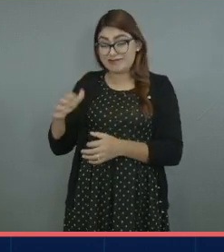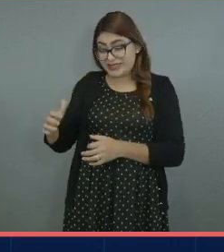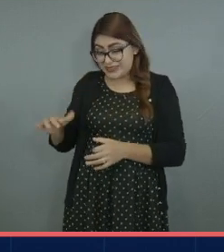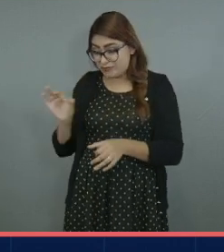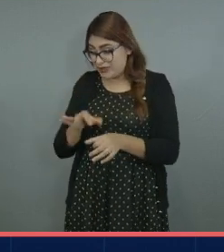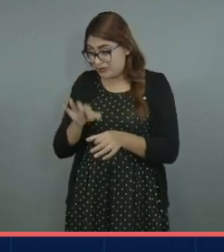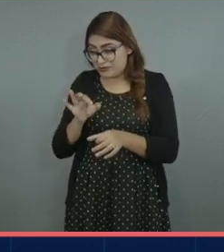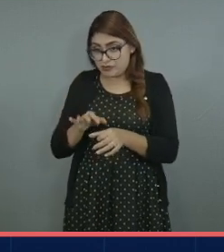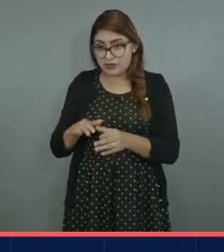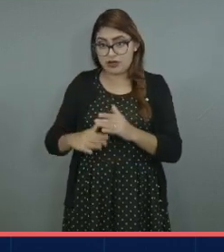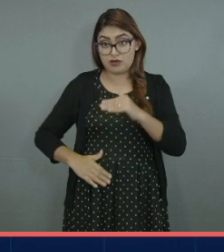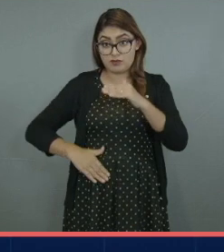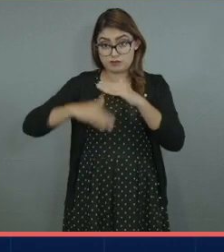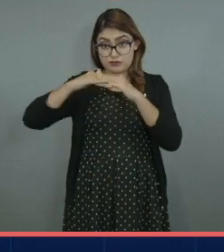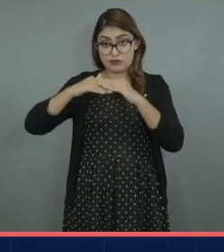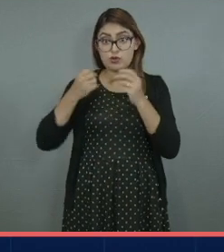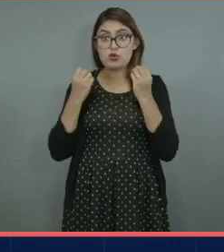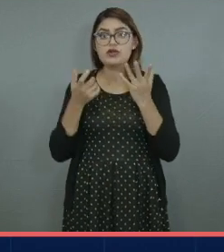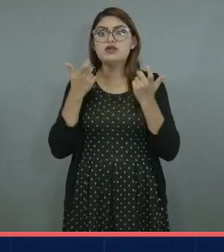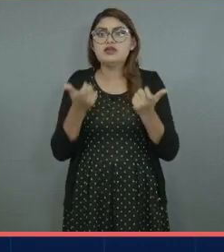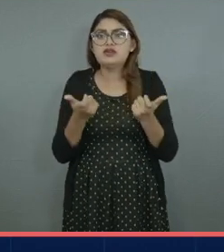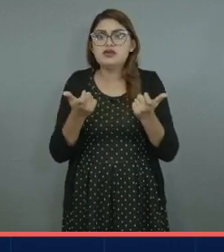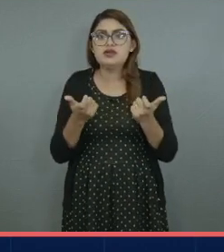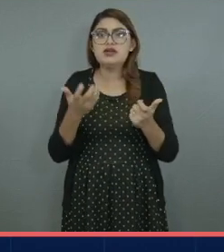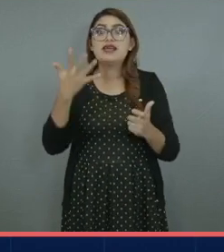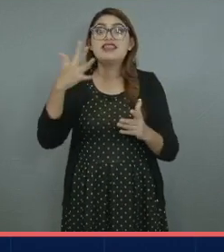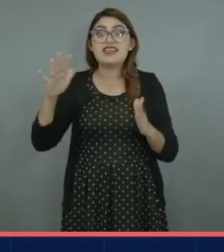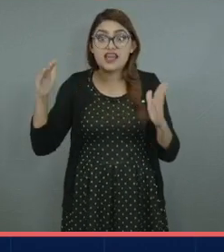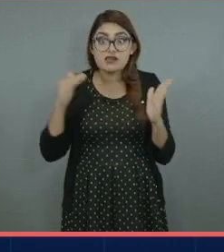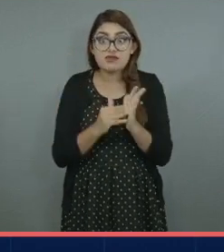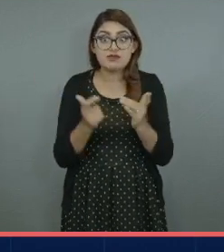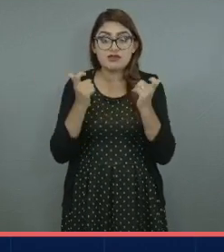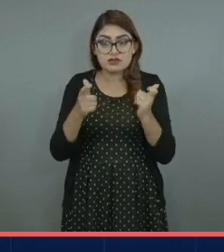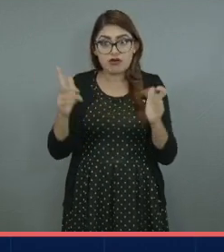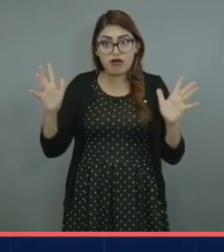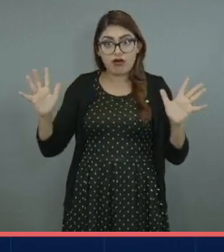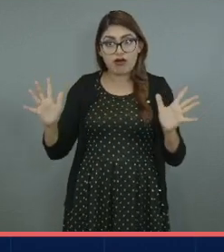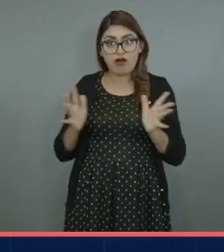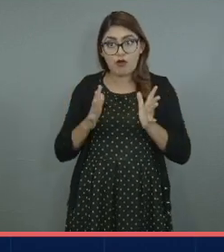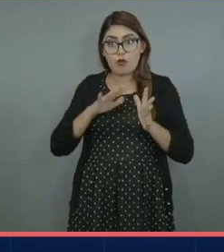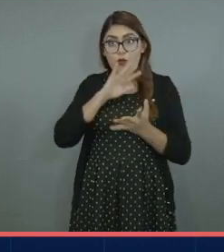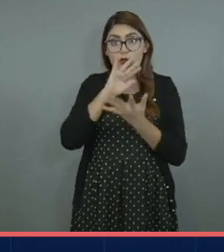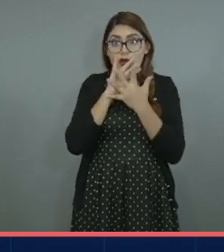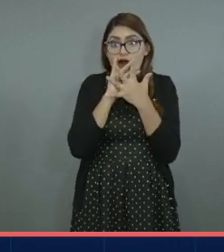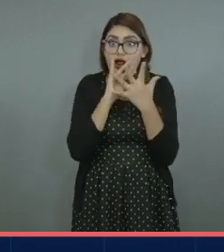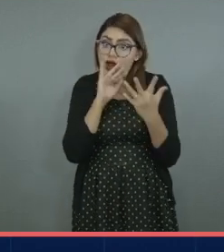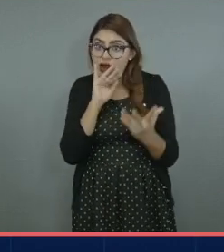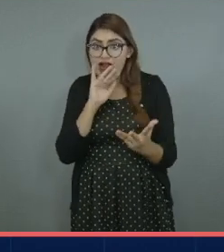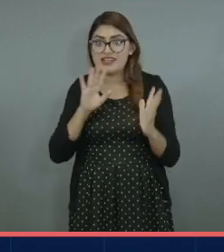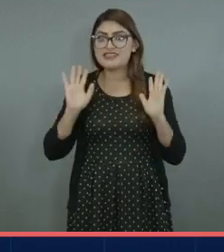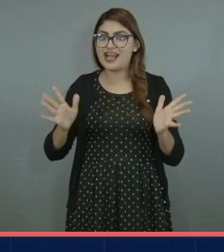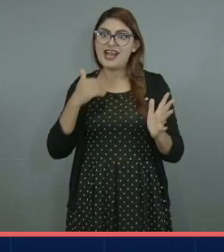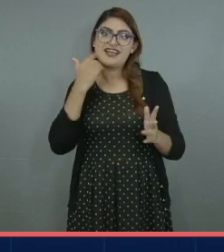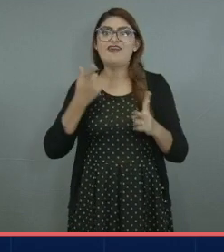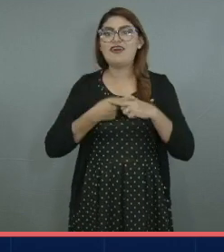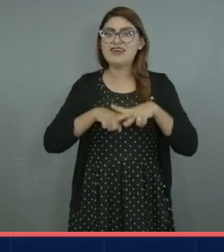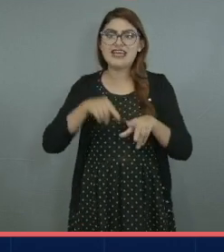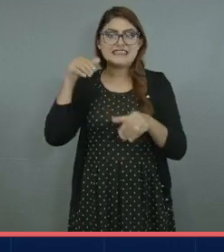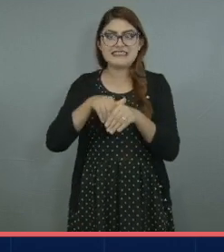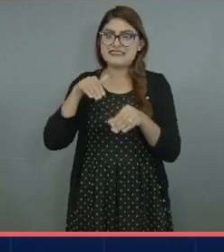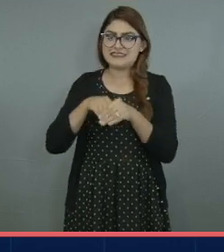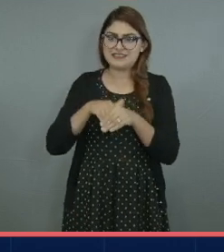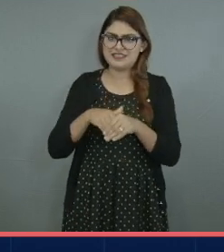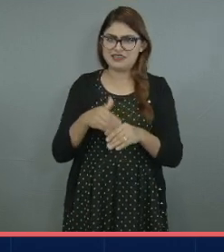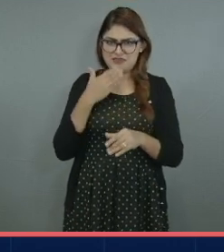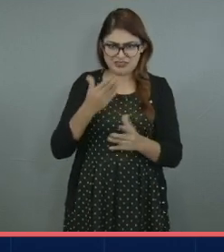pesos. Oh, sí, yo sé que ya hiciste una cara de, oh, ya quiero empezar a ahorrar. Por supuesto